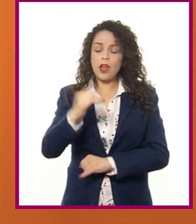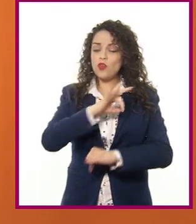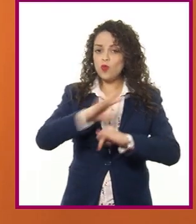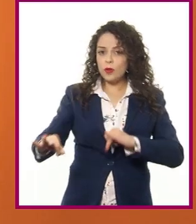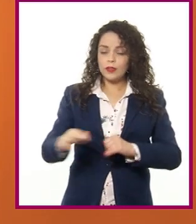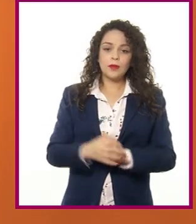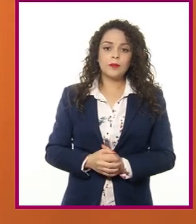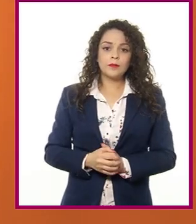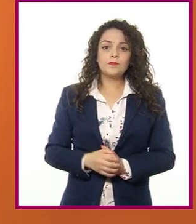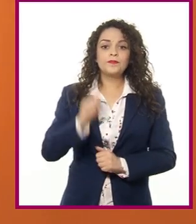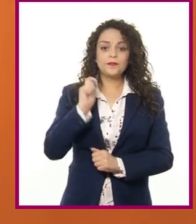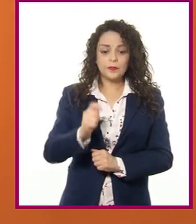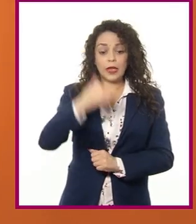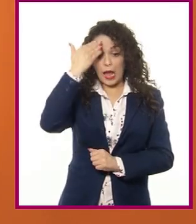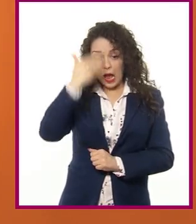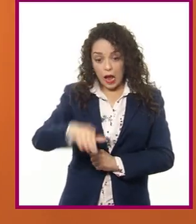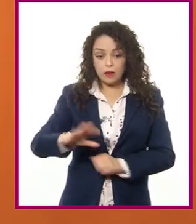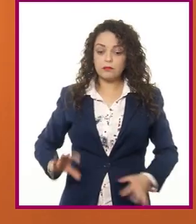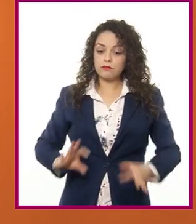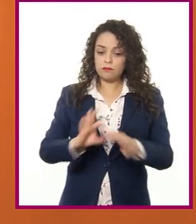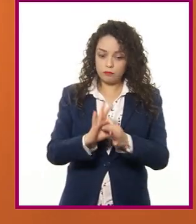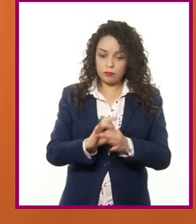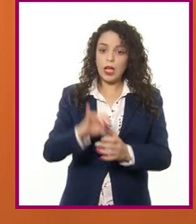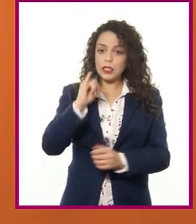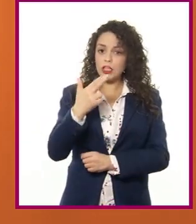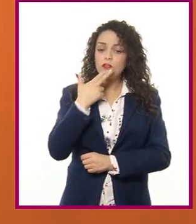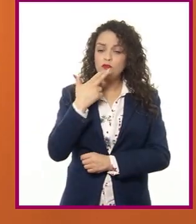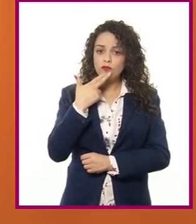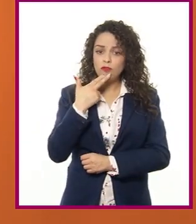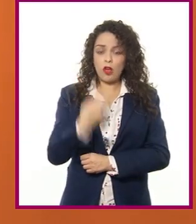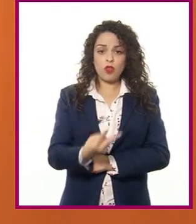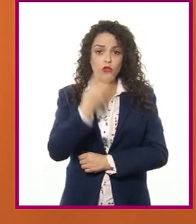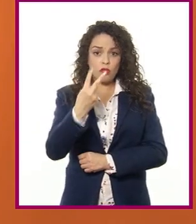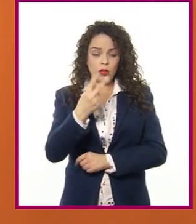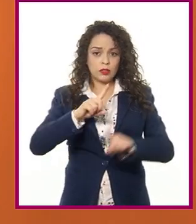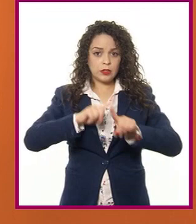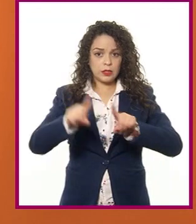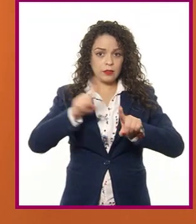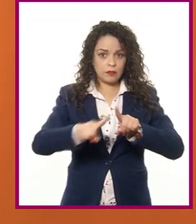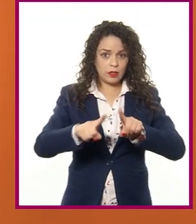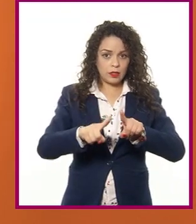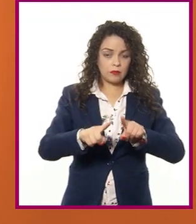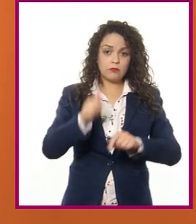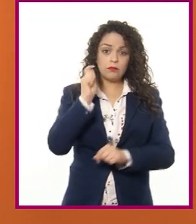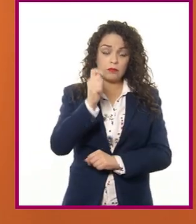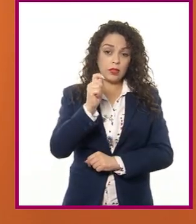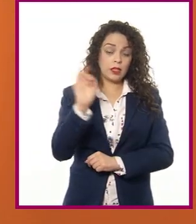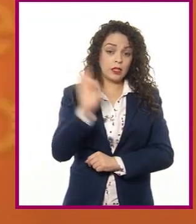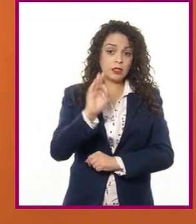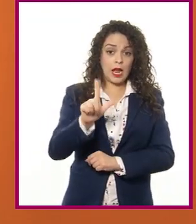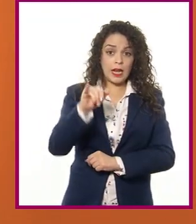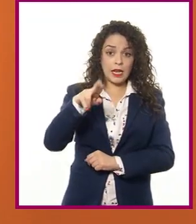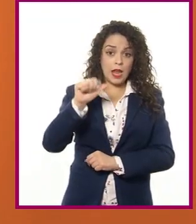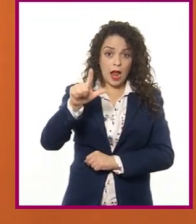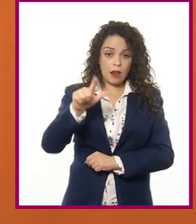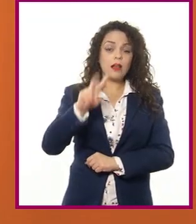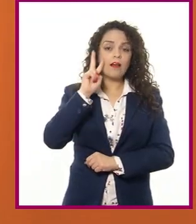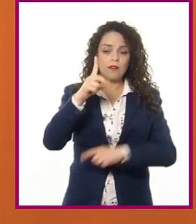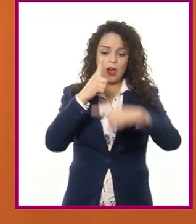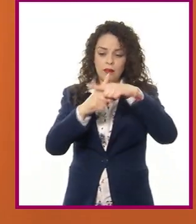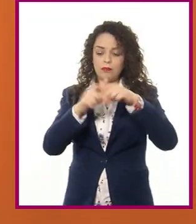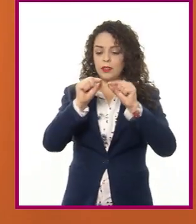se conoció que existen relaciones funcionales entre dos magnitudes. Si son lineales, su representación gráfica